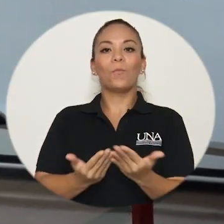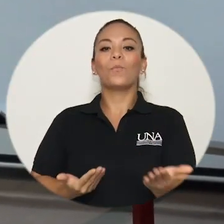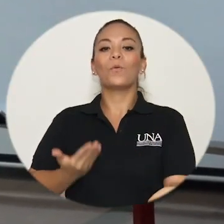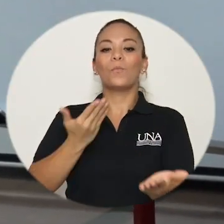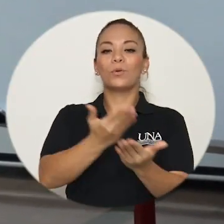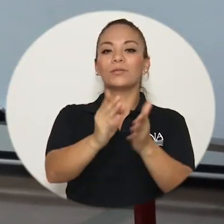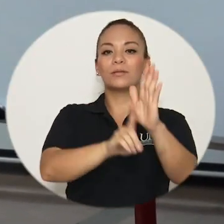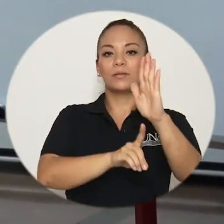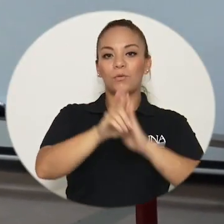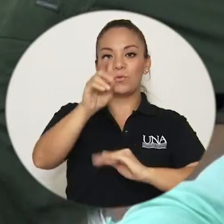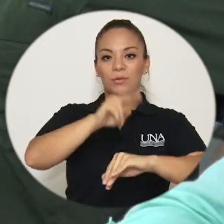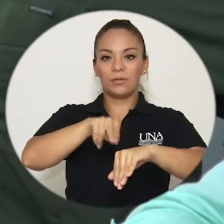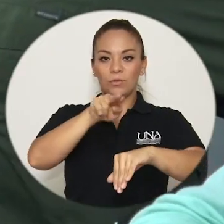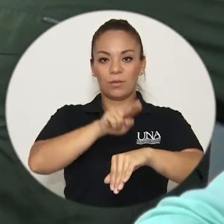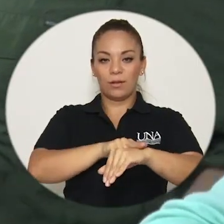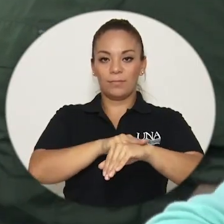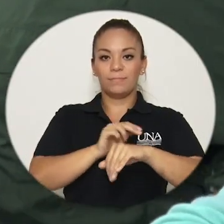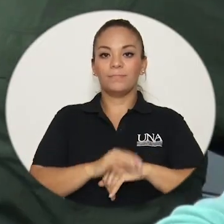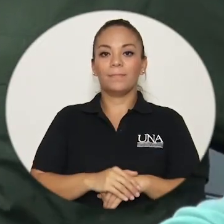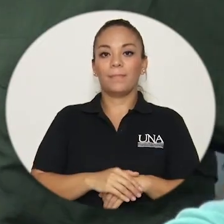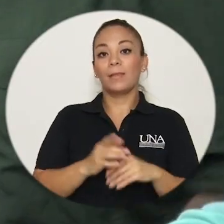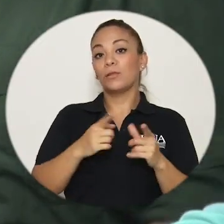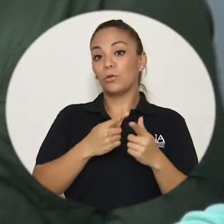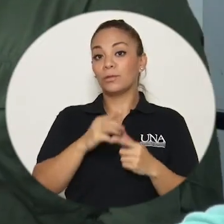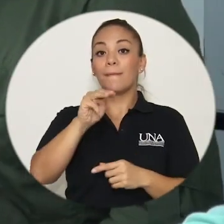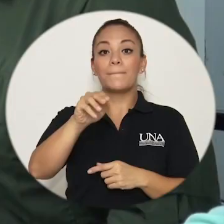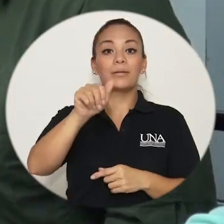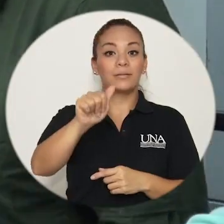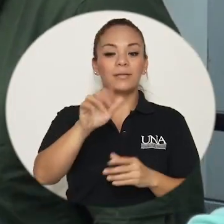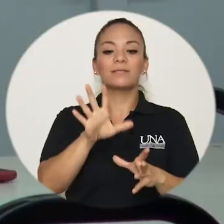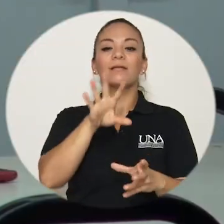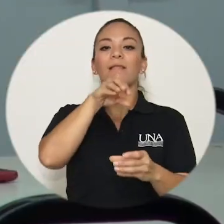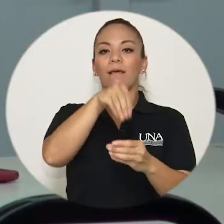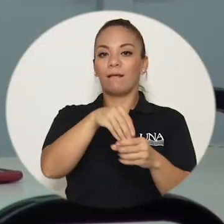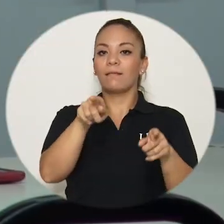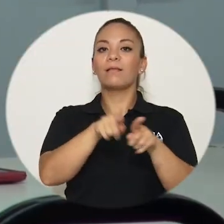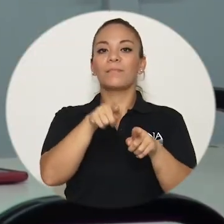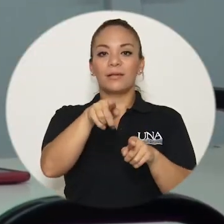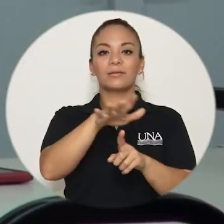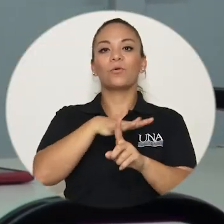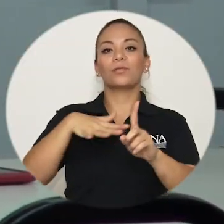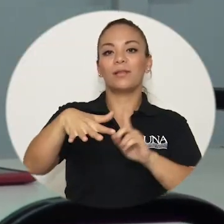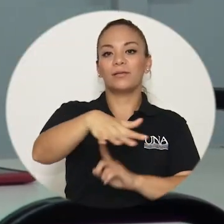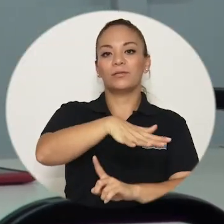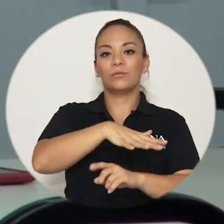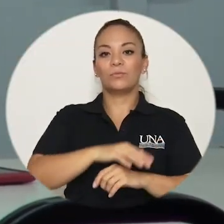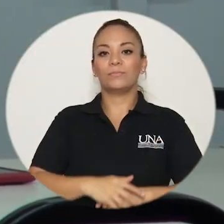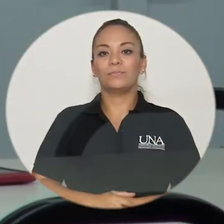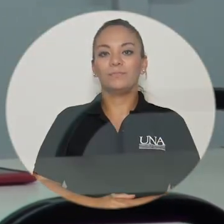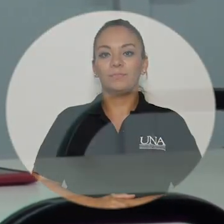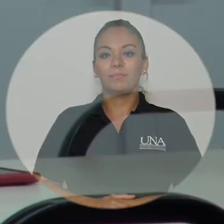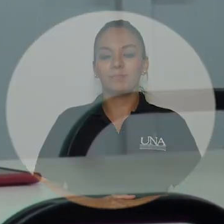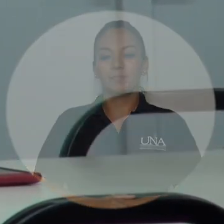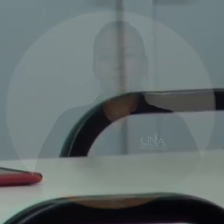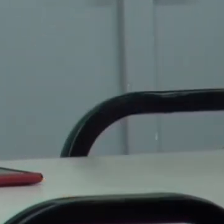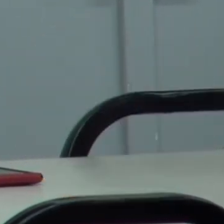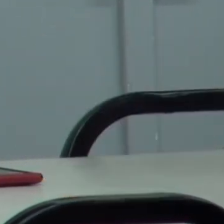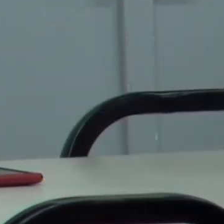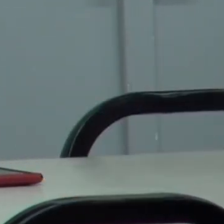propuesta de desarrollo nacional. Así es que, digamos que la maestría está integrada en ese contexto.